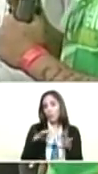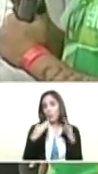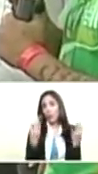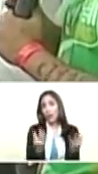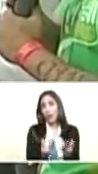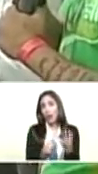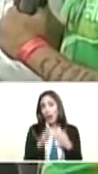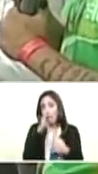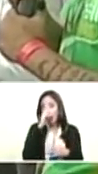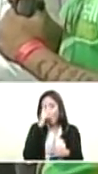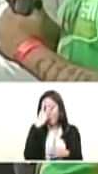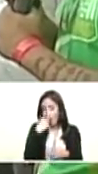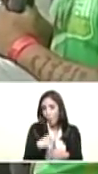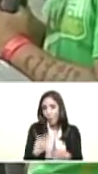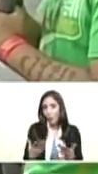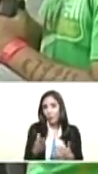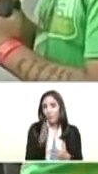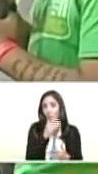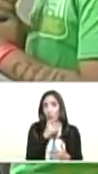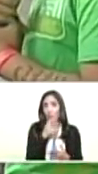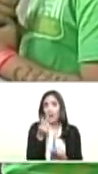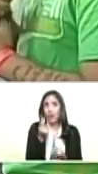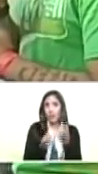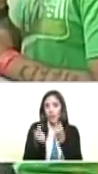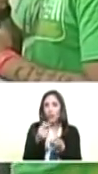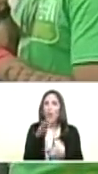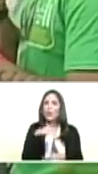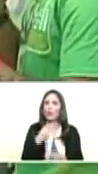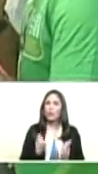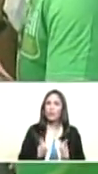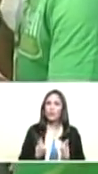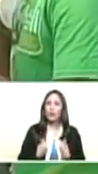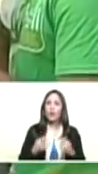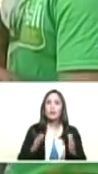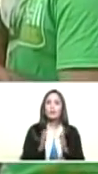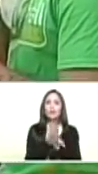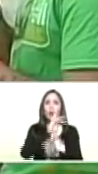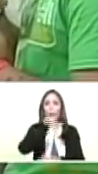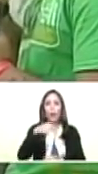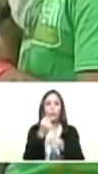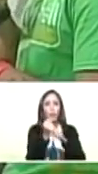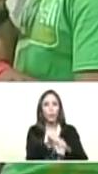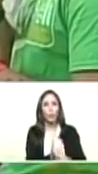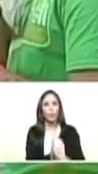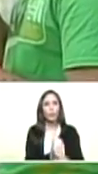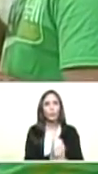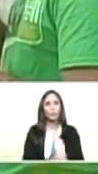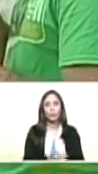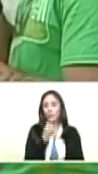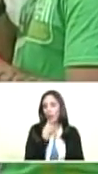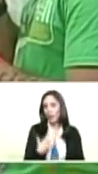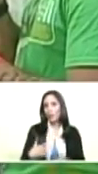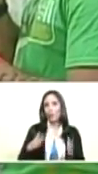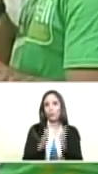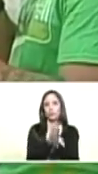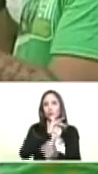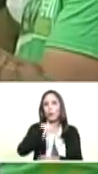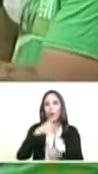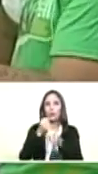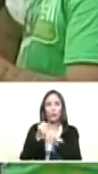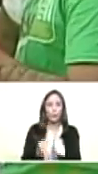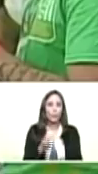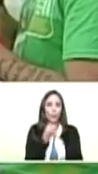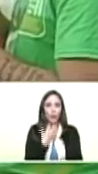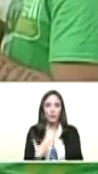quizás no tuvo acceso a muchas cosas. ¿Qué parte de Guárico? Yo soy de San Juan de los Morros, presidente. San Juan de los Morros, bellísimo, sí. San Juan de los Morros. Así es,